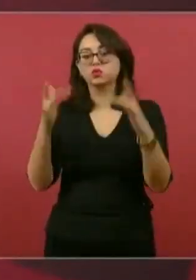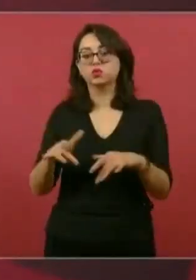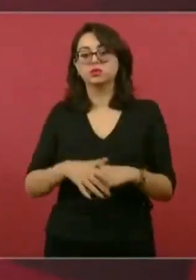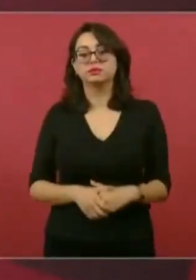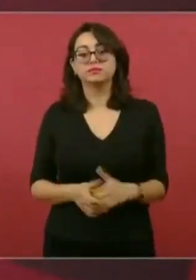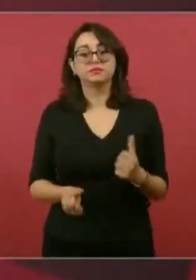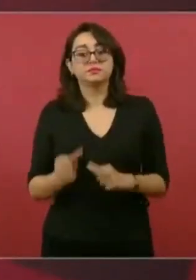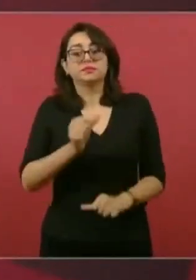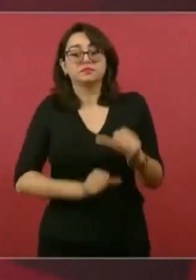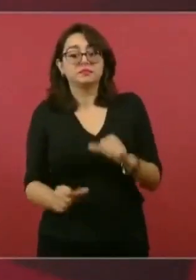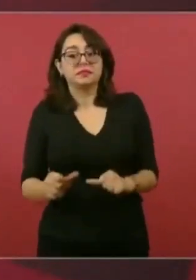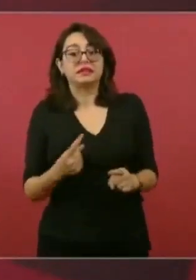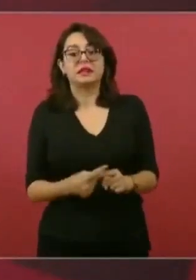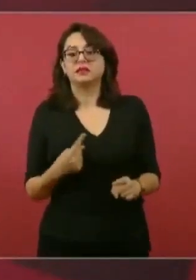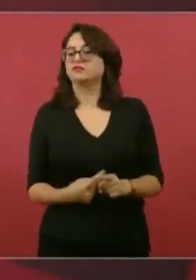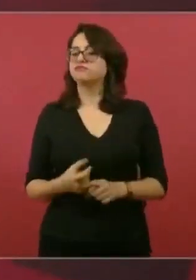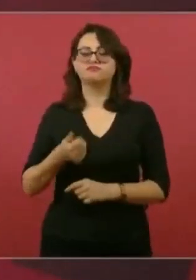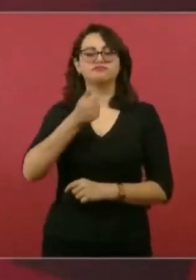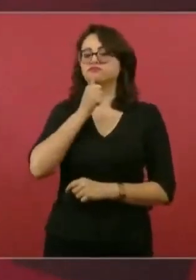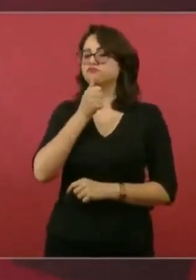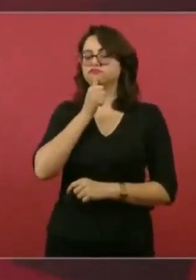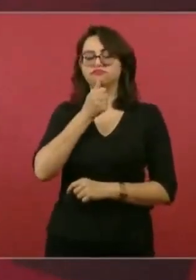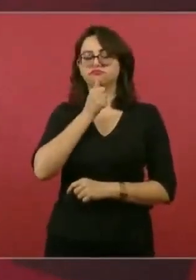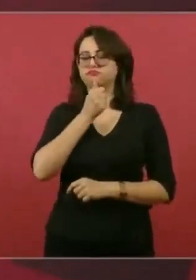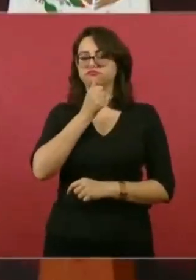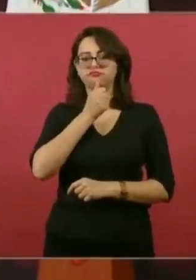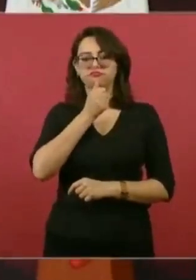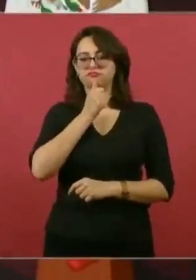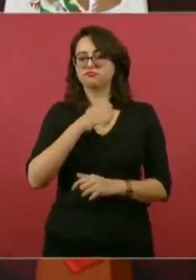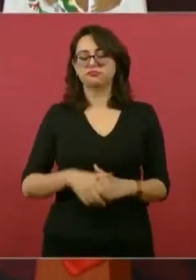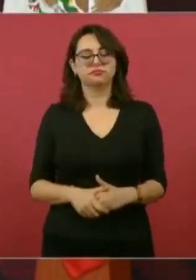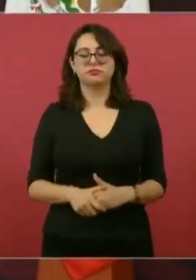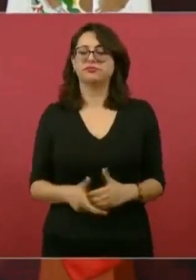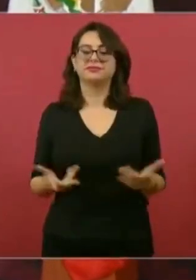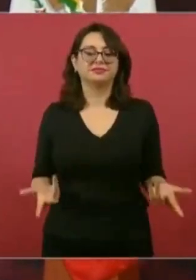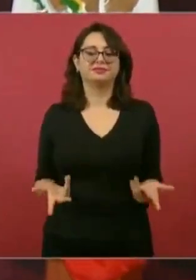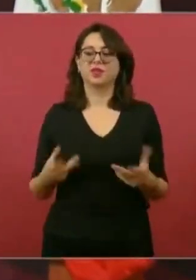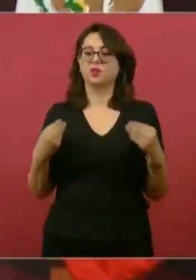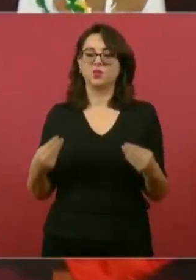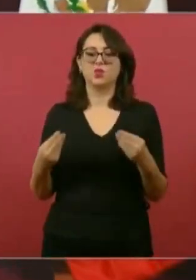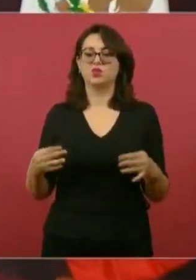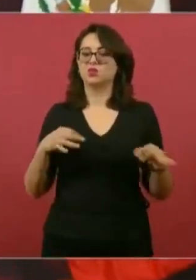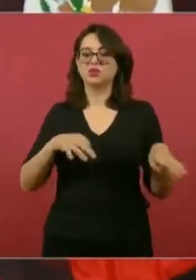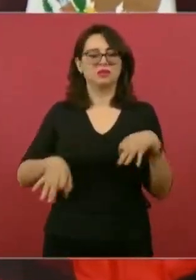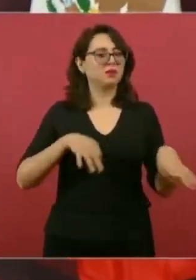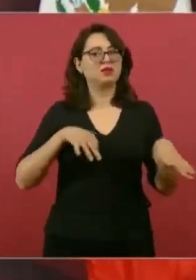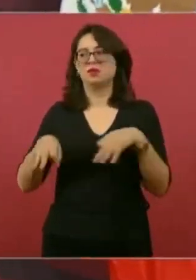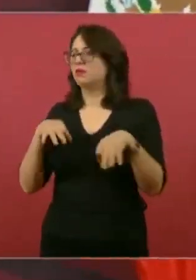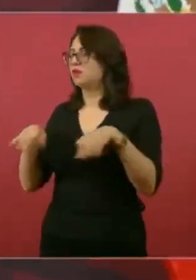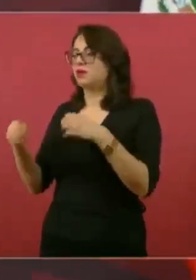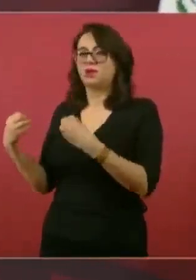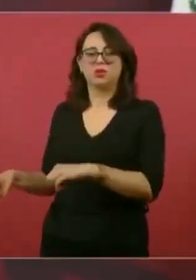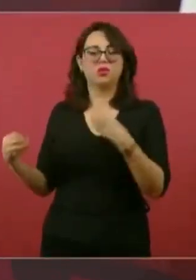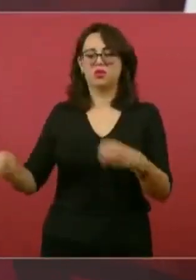Alejandro Encina se quedaría al frente de la Secretaría de Gobernación debido a que Adán Augusto López renunció para buscar ser el candidato presidencial por Morena.